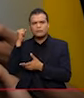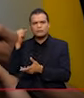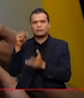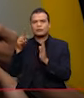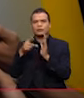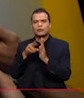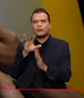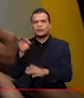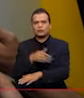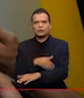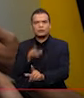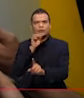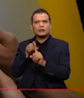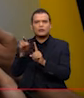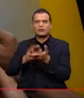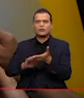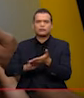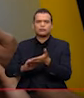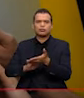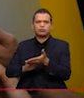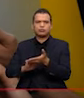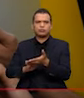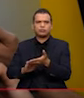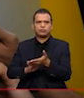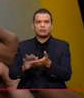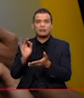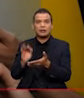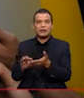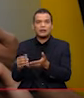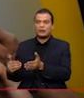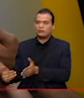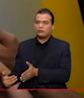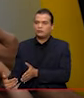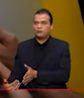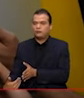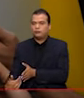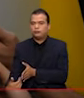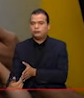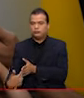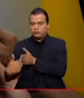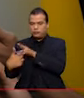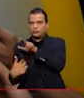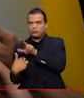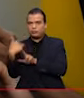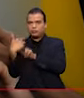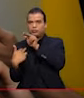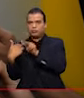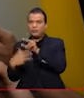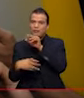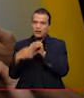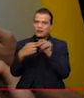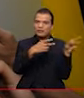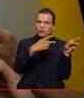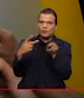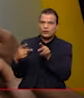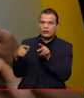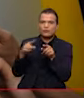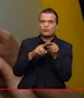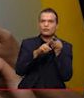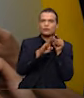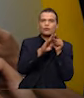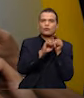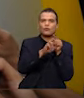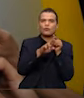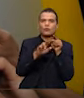pesos para la intervención en ese punto, donde se va a hacer un muro de estabilización, y también el puente sobre el Río Barragán que comunica el Valle del